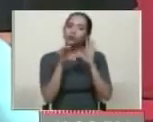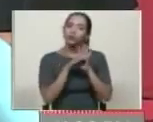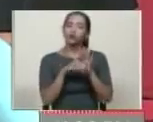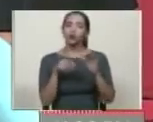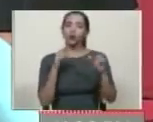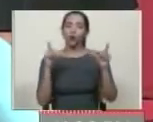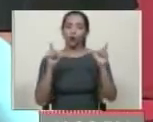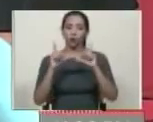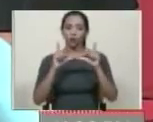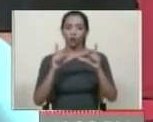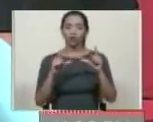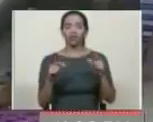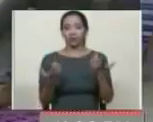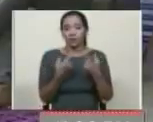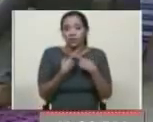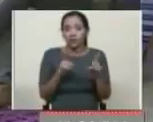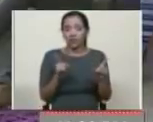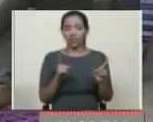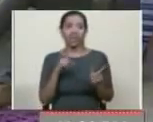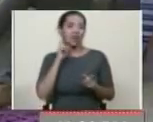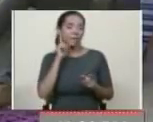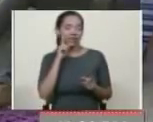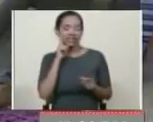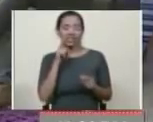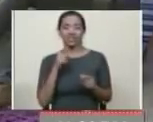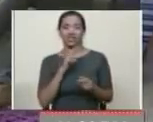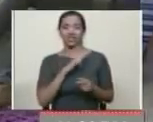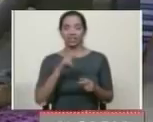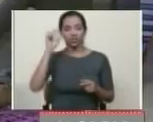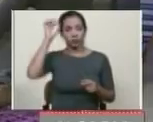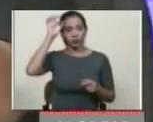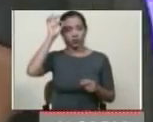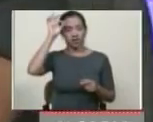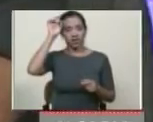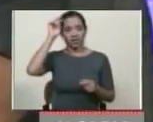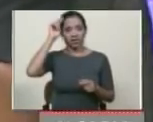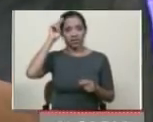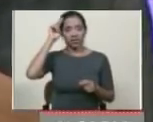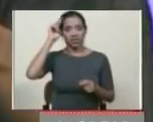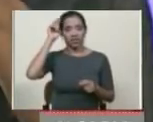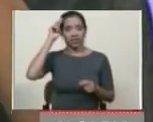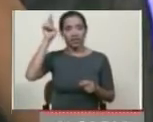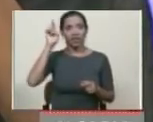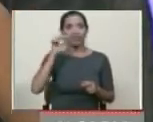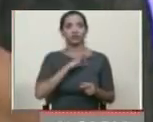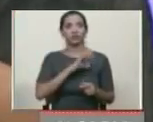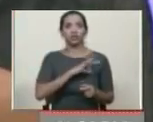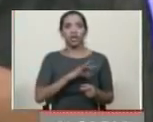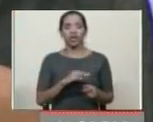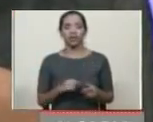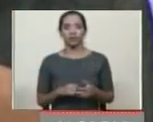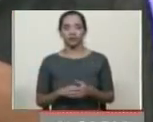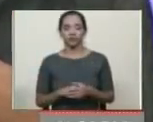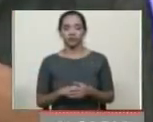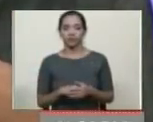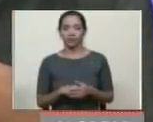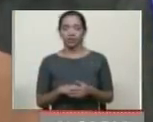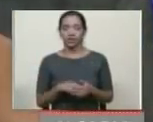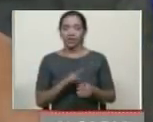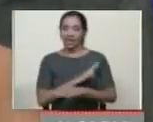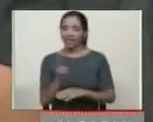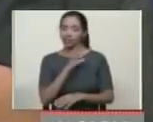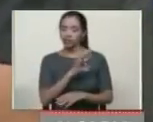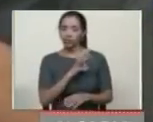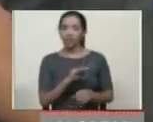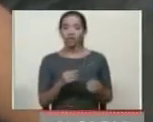es muy diferente a la mentira de las redes sociales. Cuando tú te consigues con esa realidad en una cola para el agua